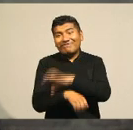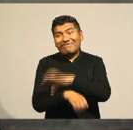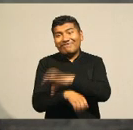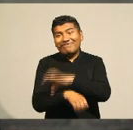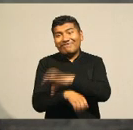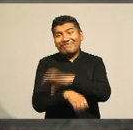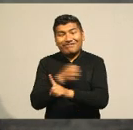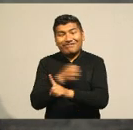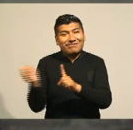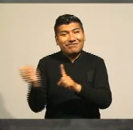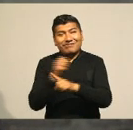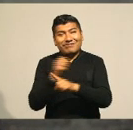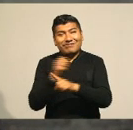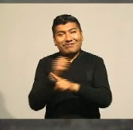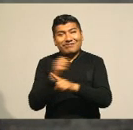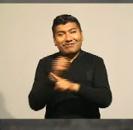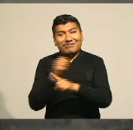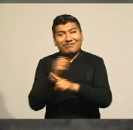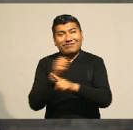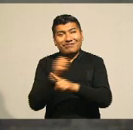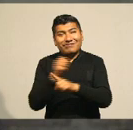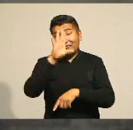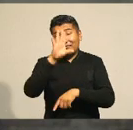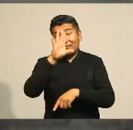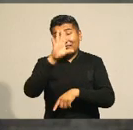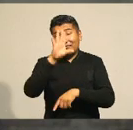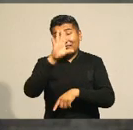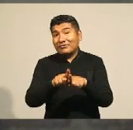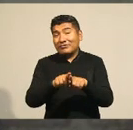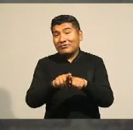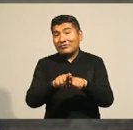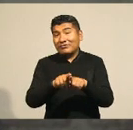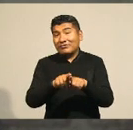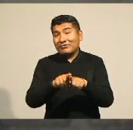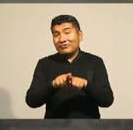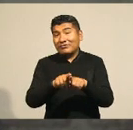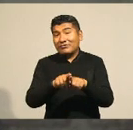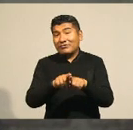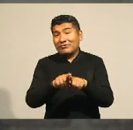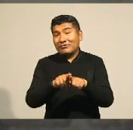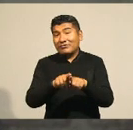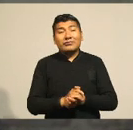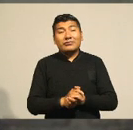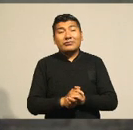hasta matarlos a todos y también a la mamá.